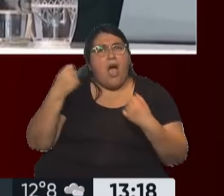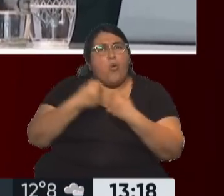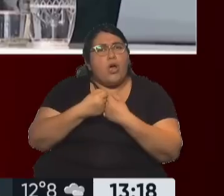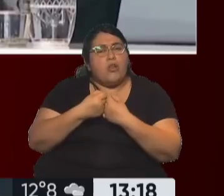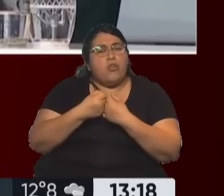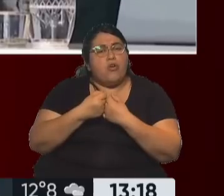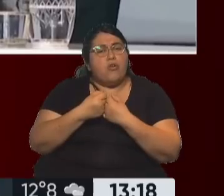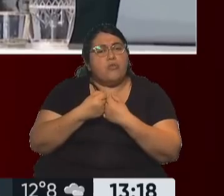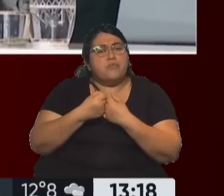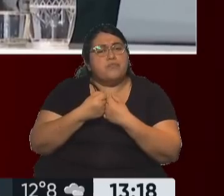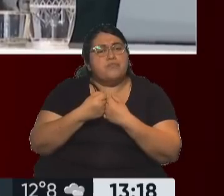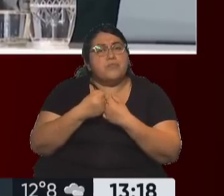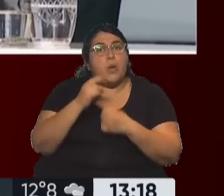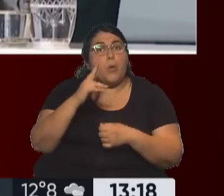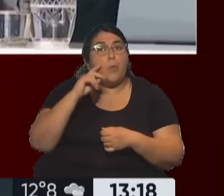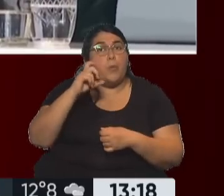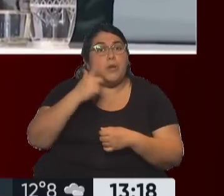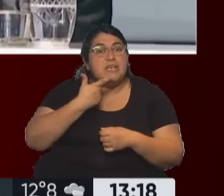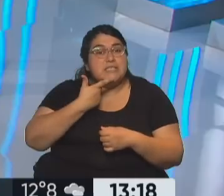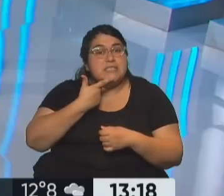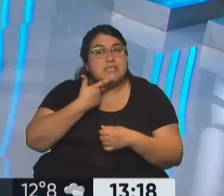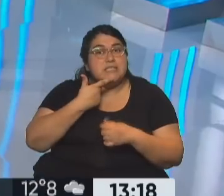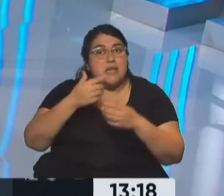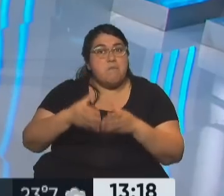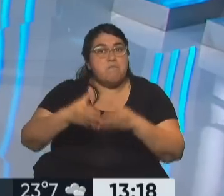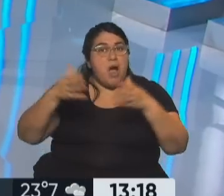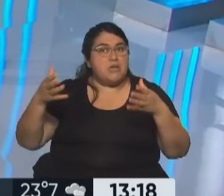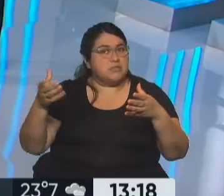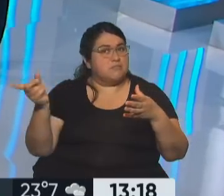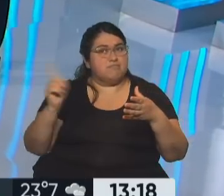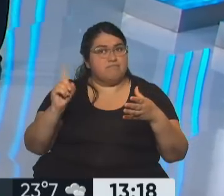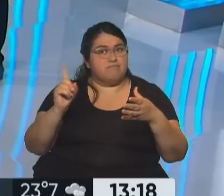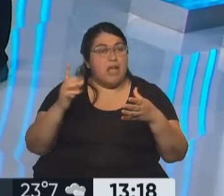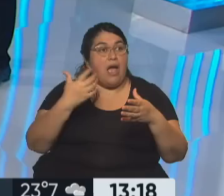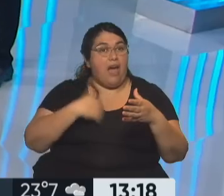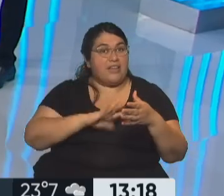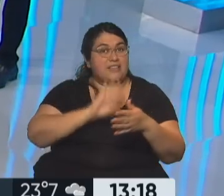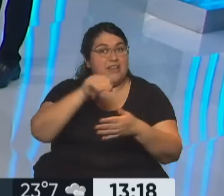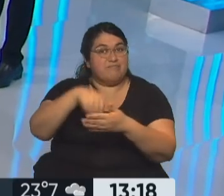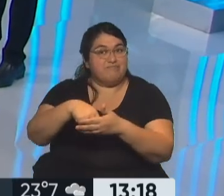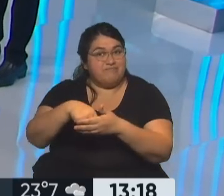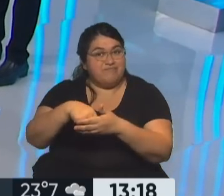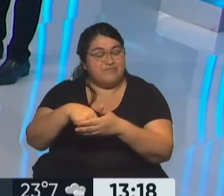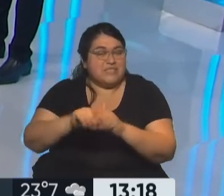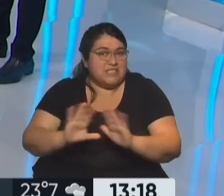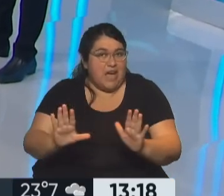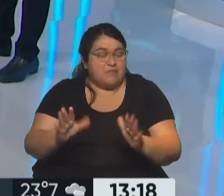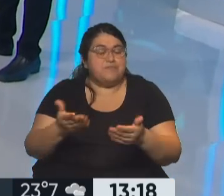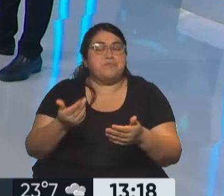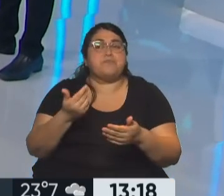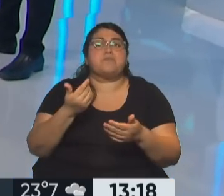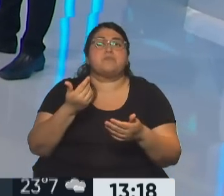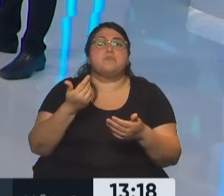ampliación de los BRICS, que incluye también a la Argentina, ¿no? Esto porque desde acá un poco la lectura que primó, que es una lectura